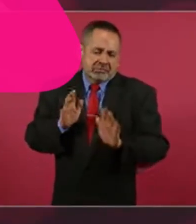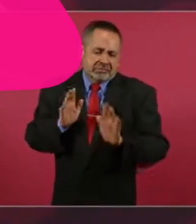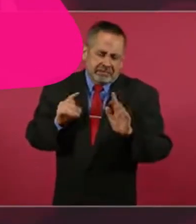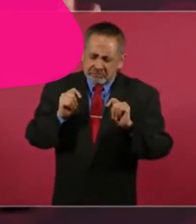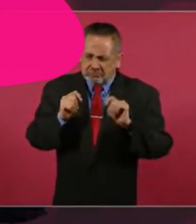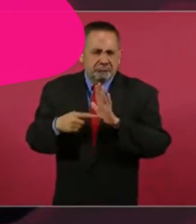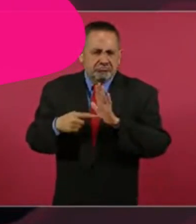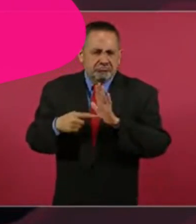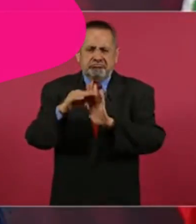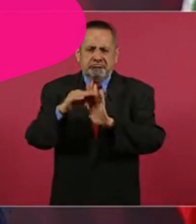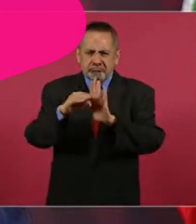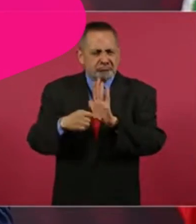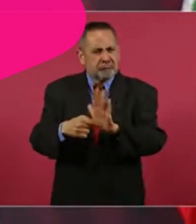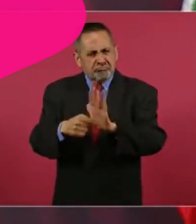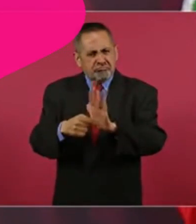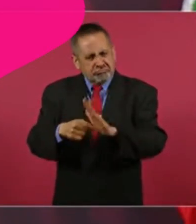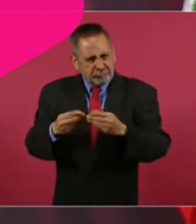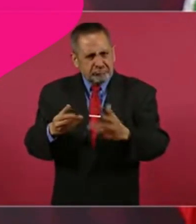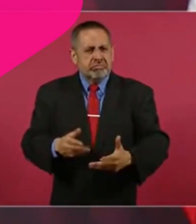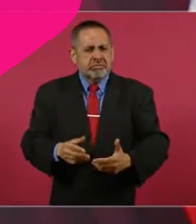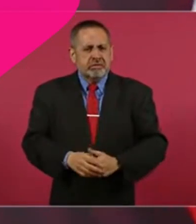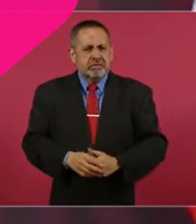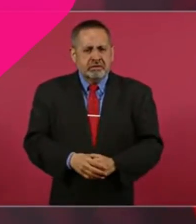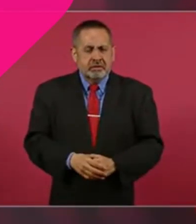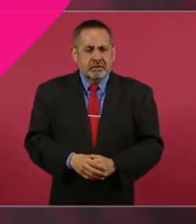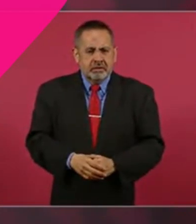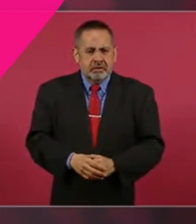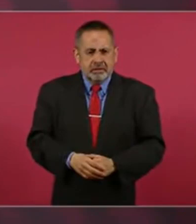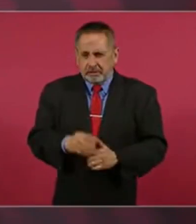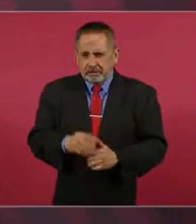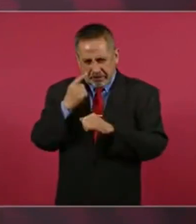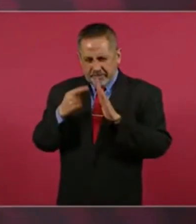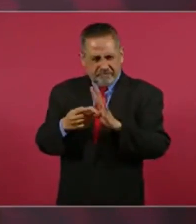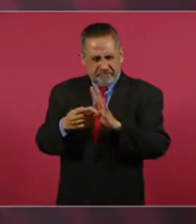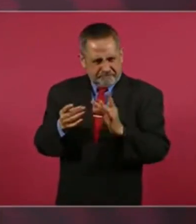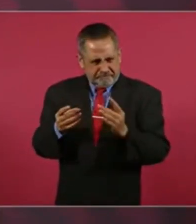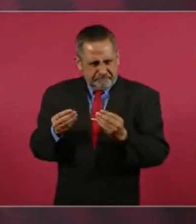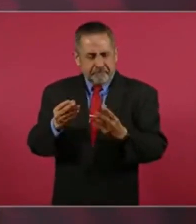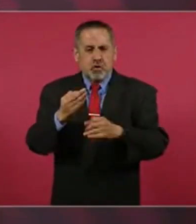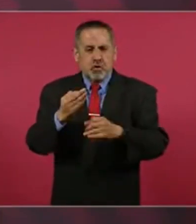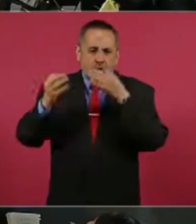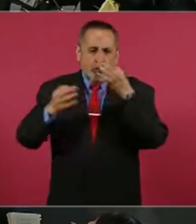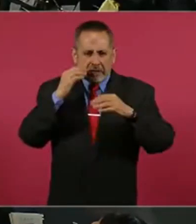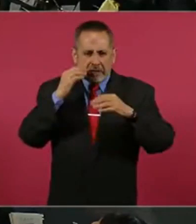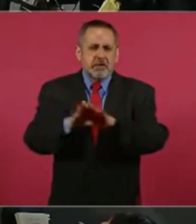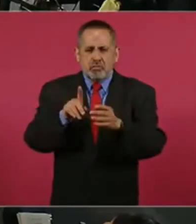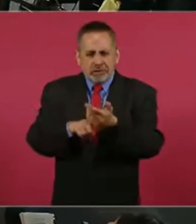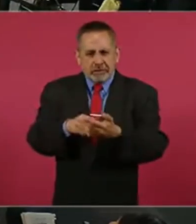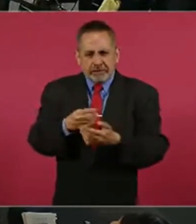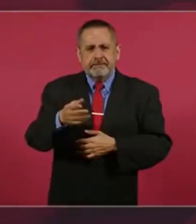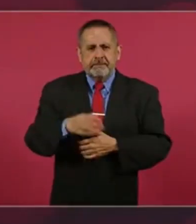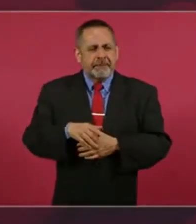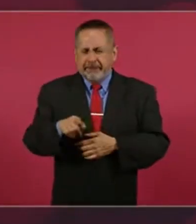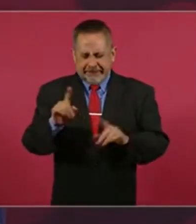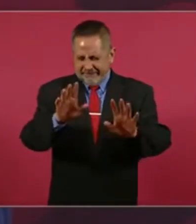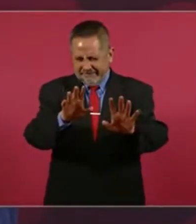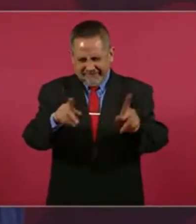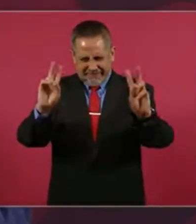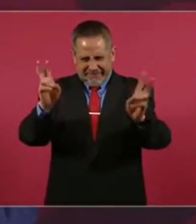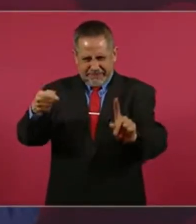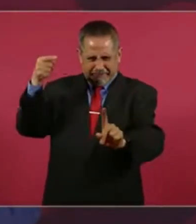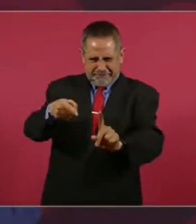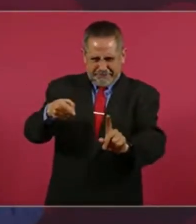Vamos a poner un poco de pimienta a esta conferencia. A ver, el tema,